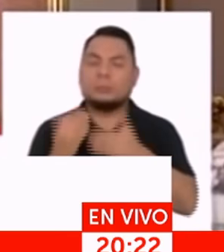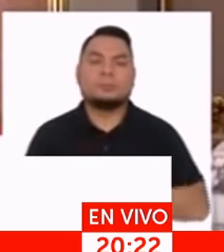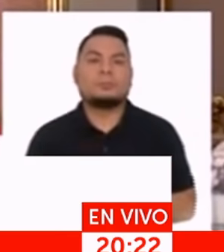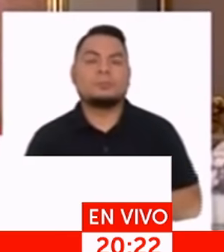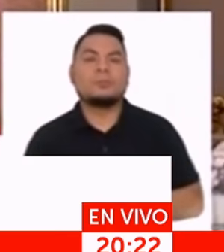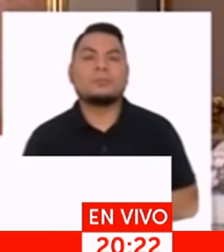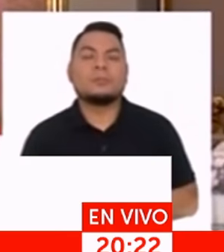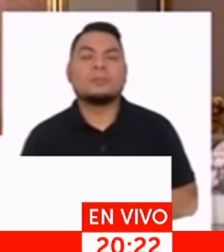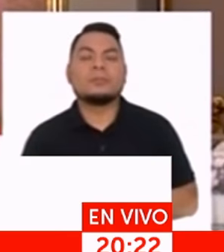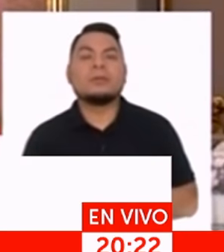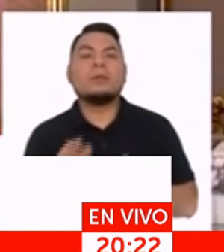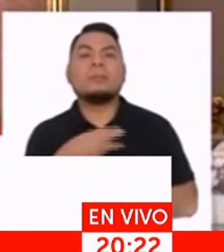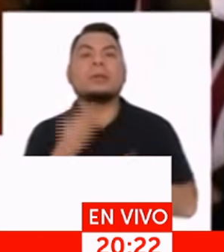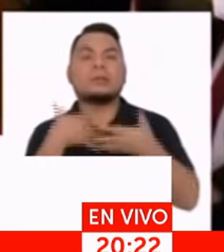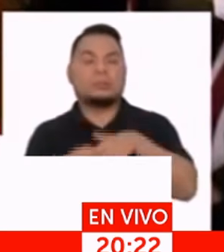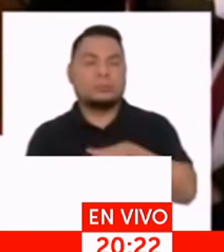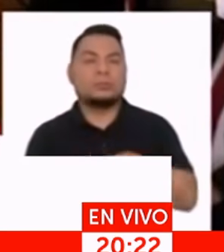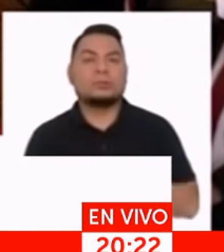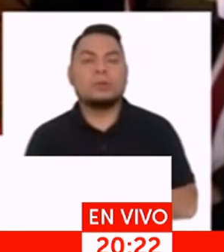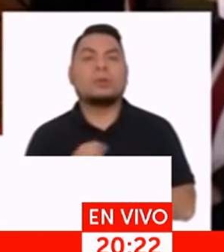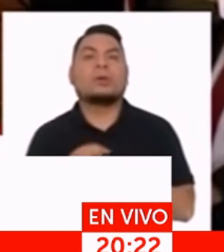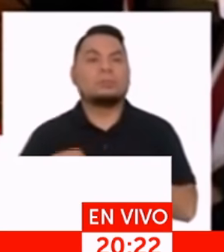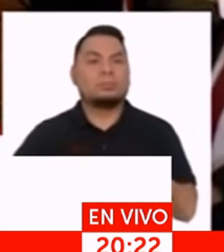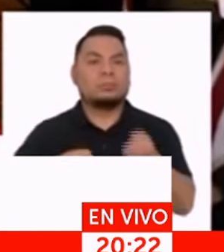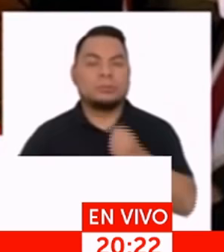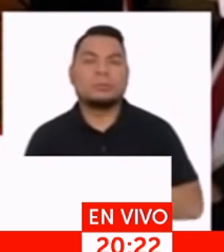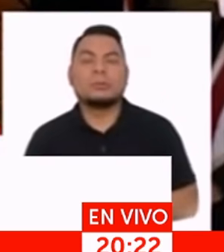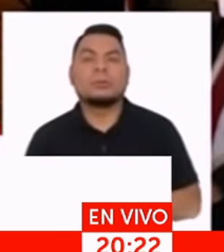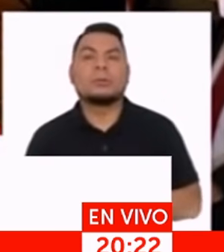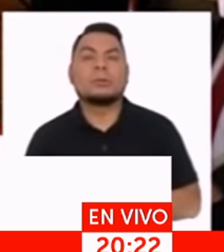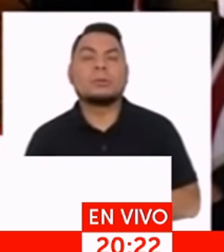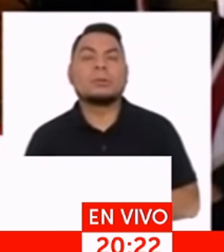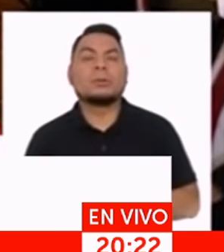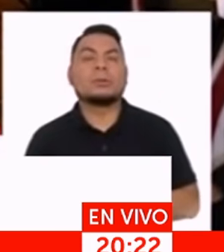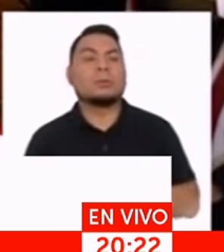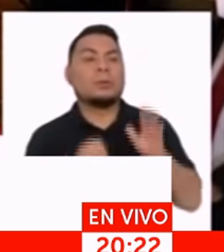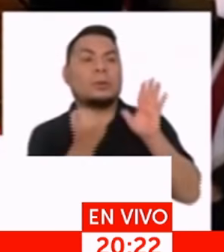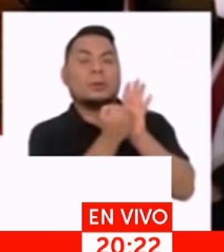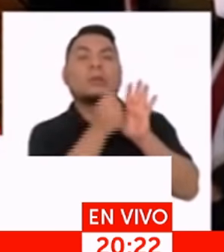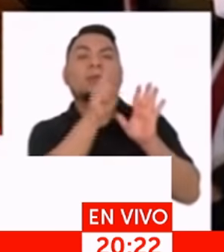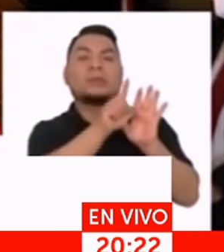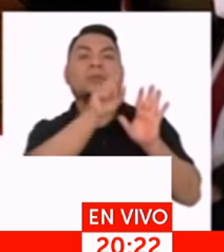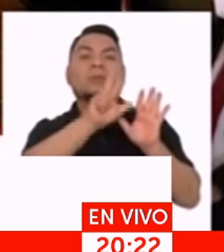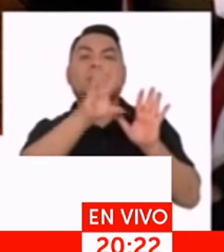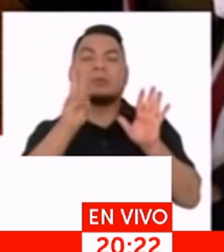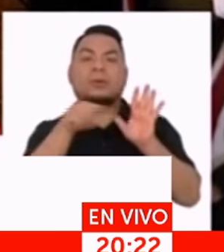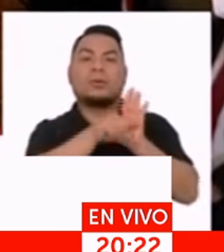país. De esta manera entonces es como es ratificado en el cargo de ministro de Salud al doctor